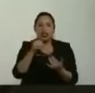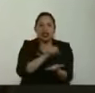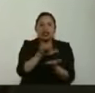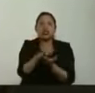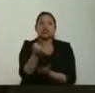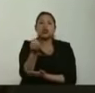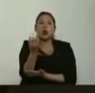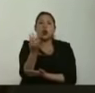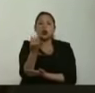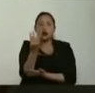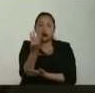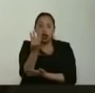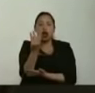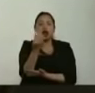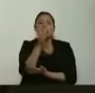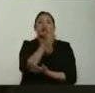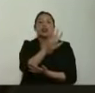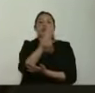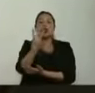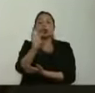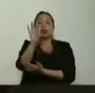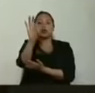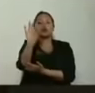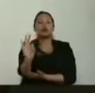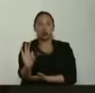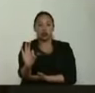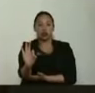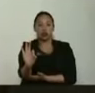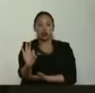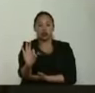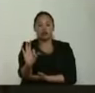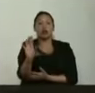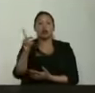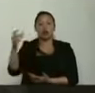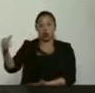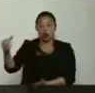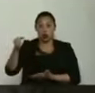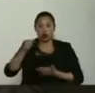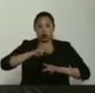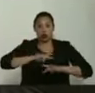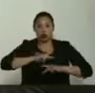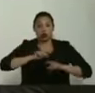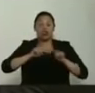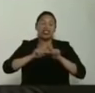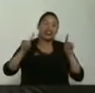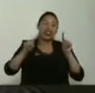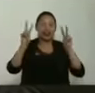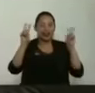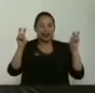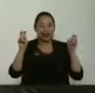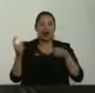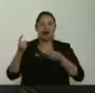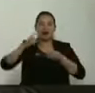El 53%. Los recursos propios diferentes a matrícula representan